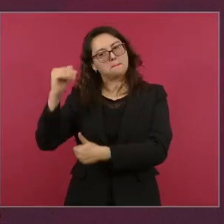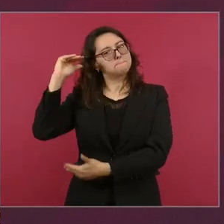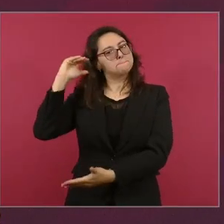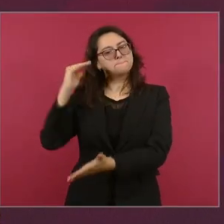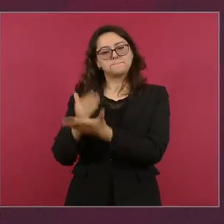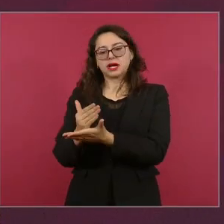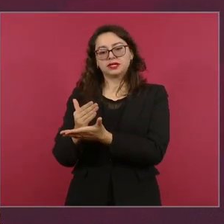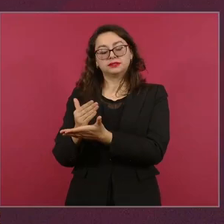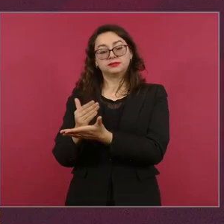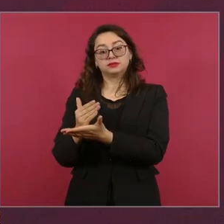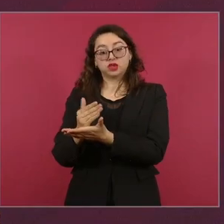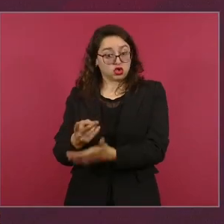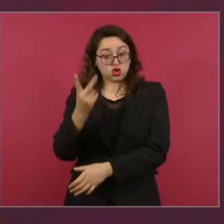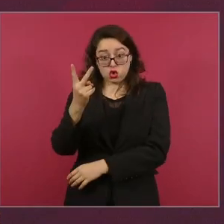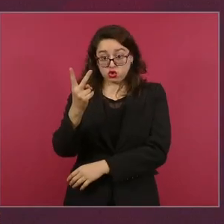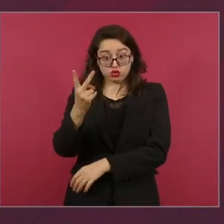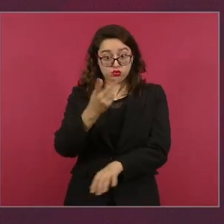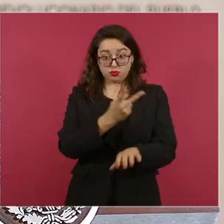Que los dos,